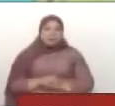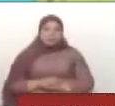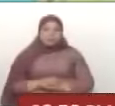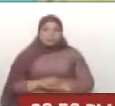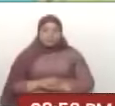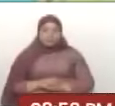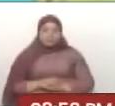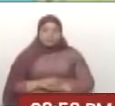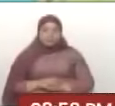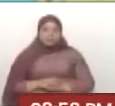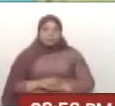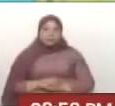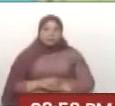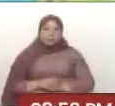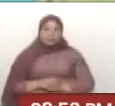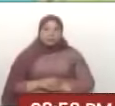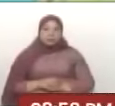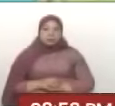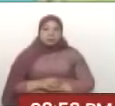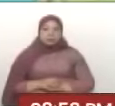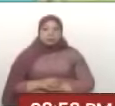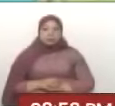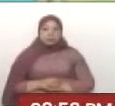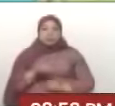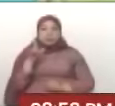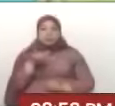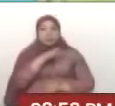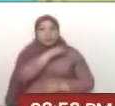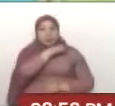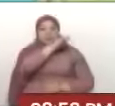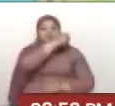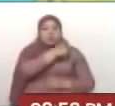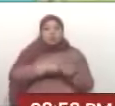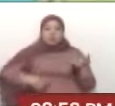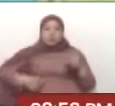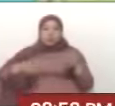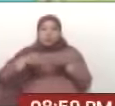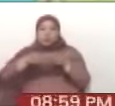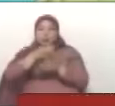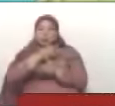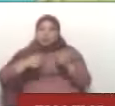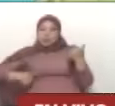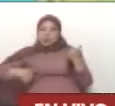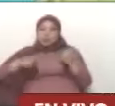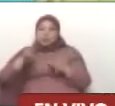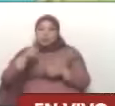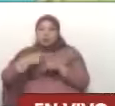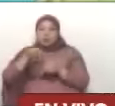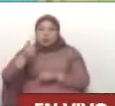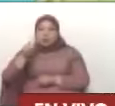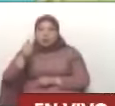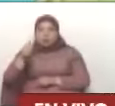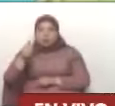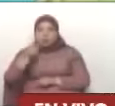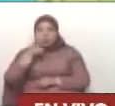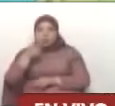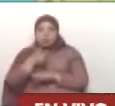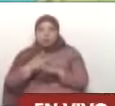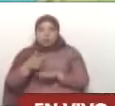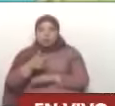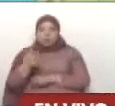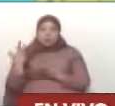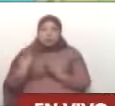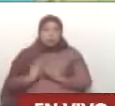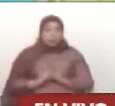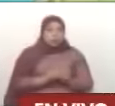Y también me traje al jefe nacional del puesto de comando presidencial de 1 por 10 del gobierno. Lo cargo para arriba y para